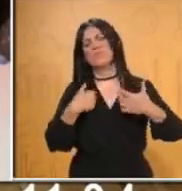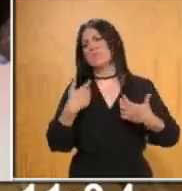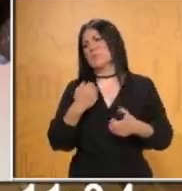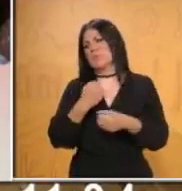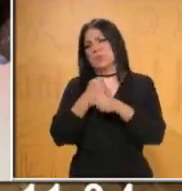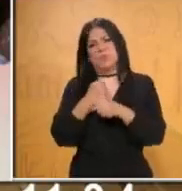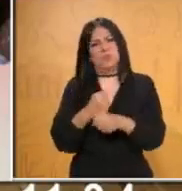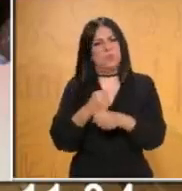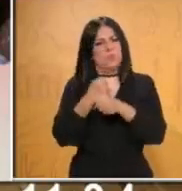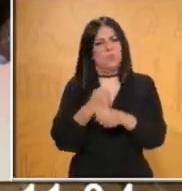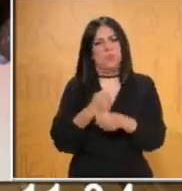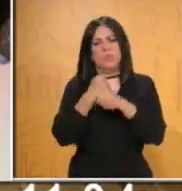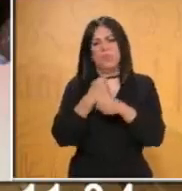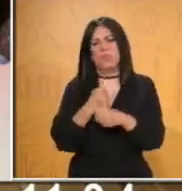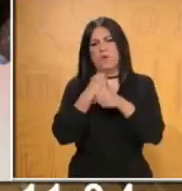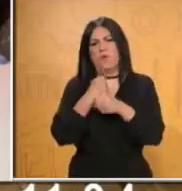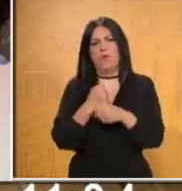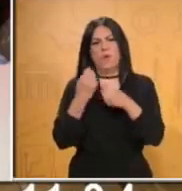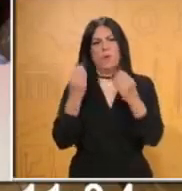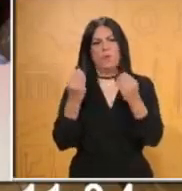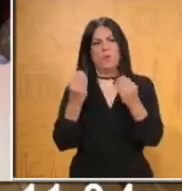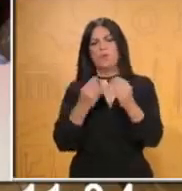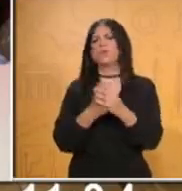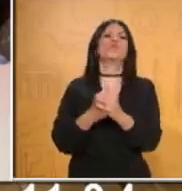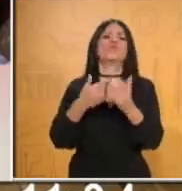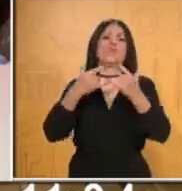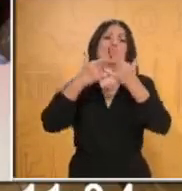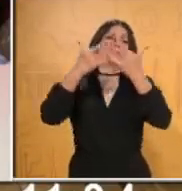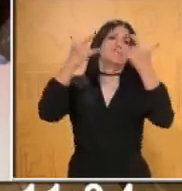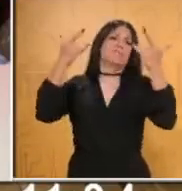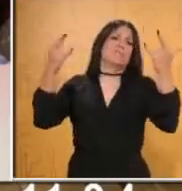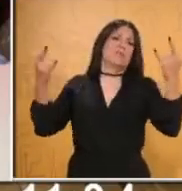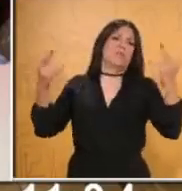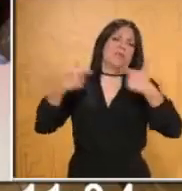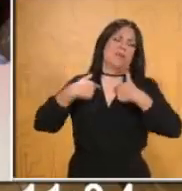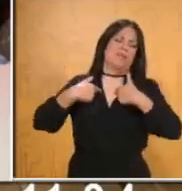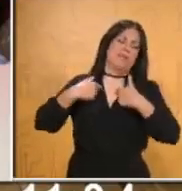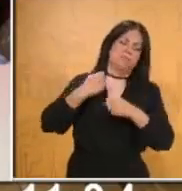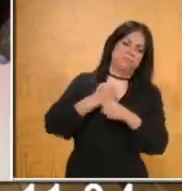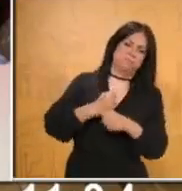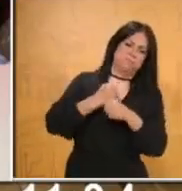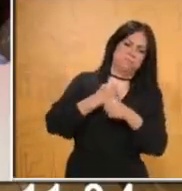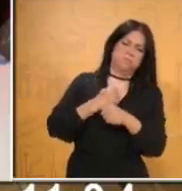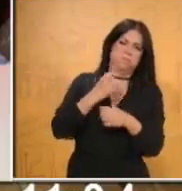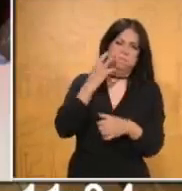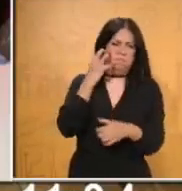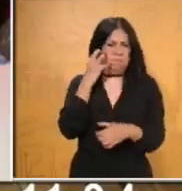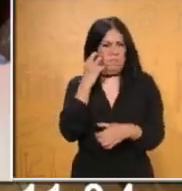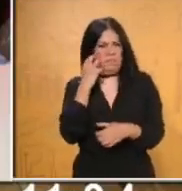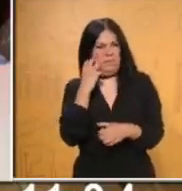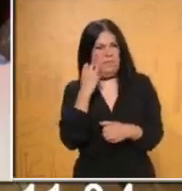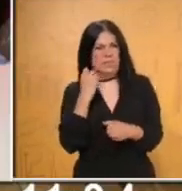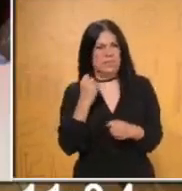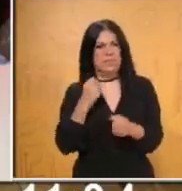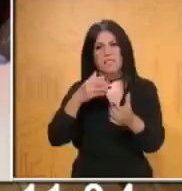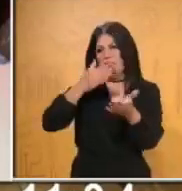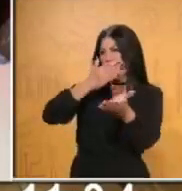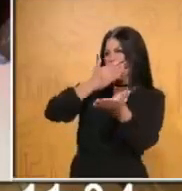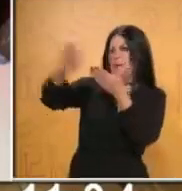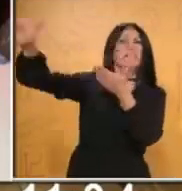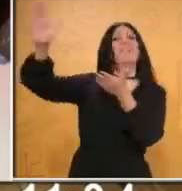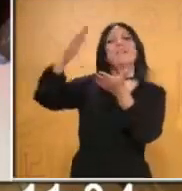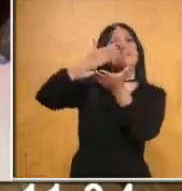que presenciar esos recuerdos otra vez, Scrooge corre al espíritu acabándolo con sus manos y le grita: ¡Vete de